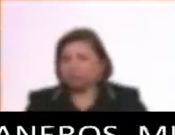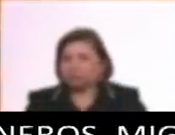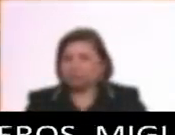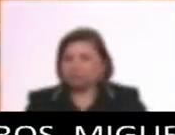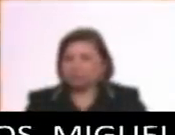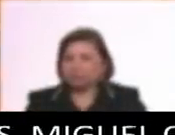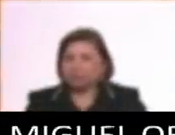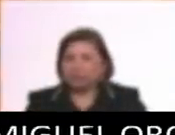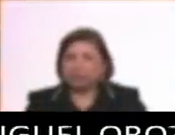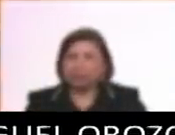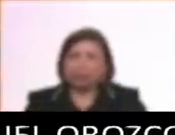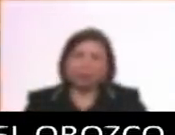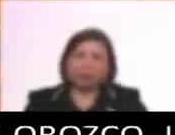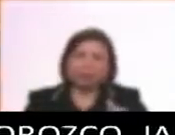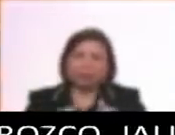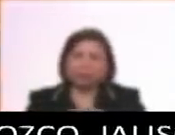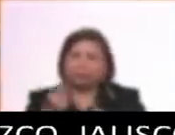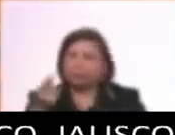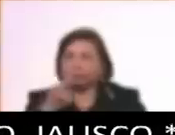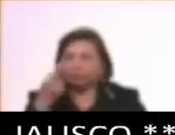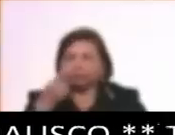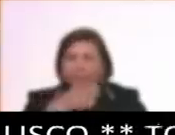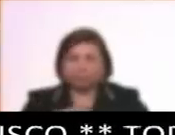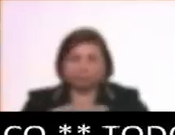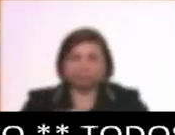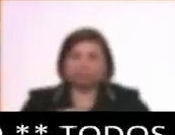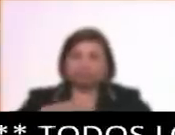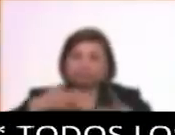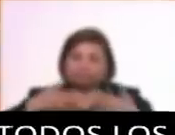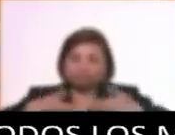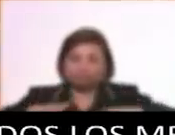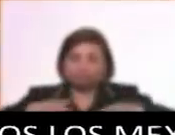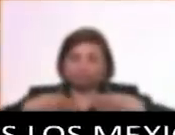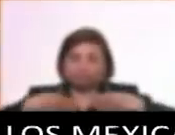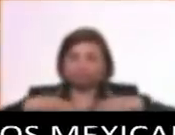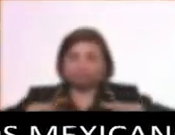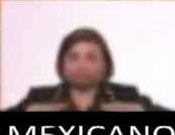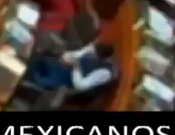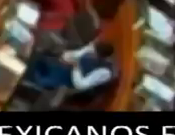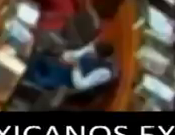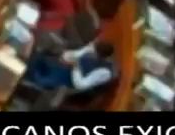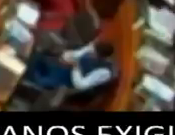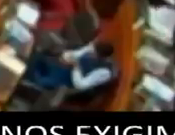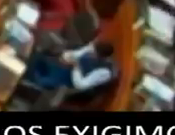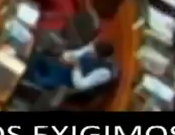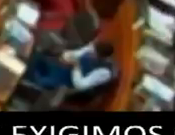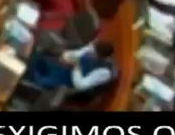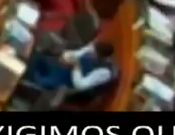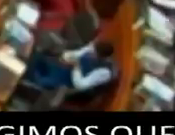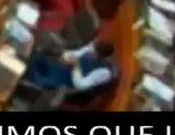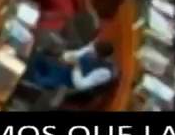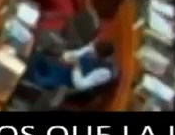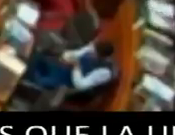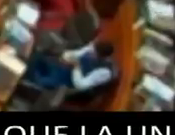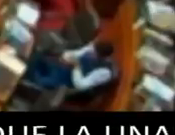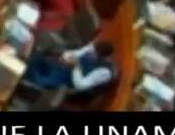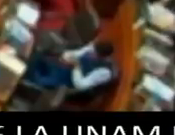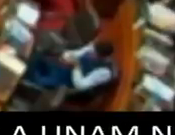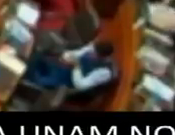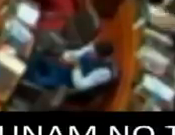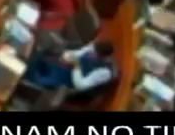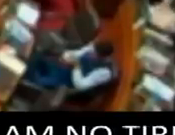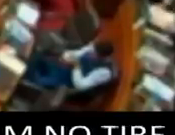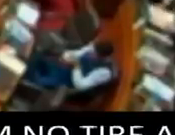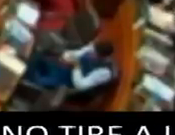trabajar ha sido siempre su mensaje, y al final el tiempo nos dio la razón. Acá el único golpista